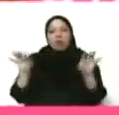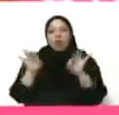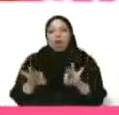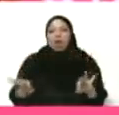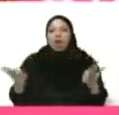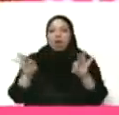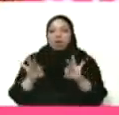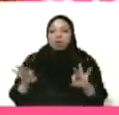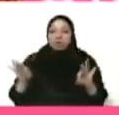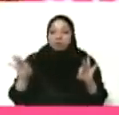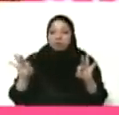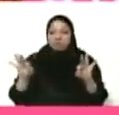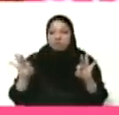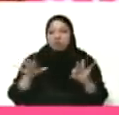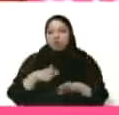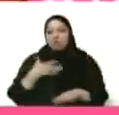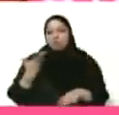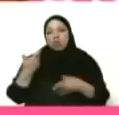puede quejarse